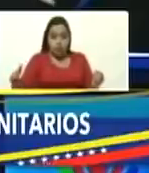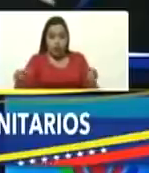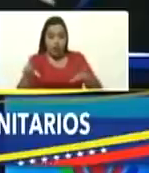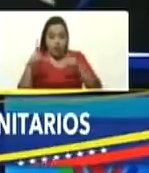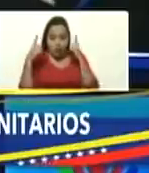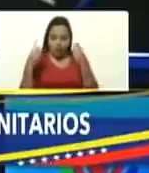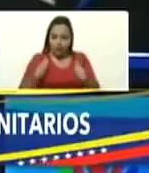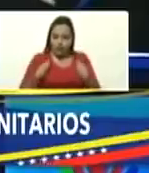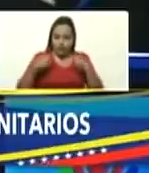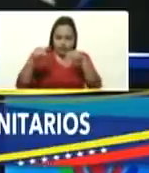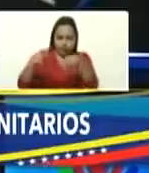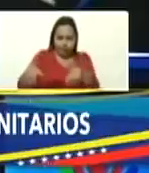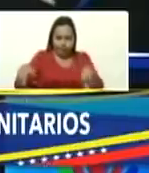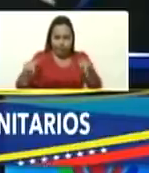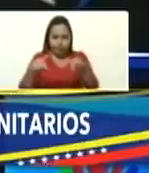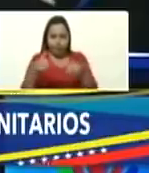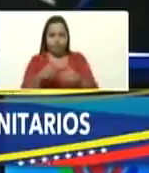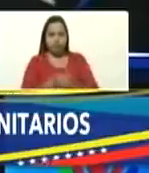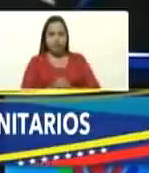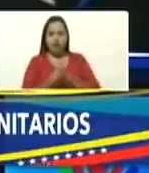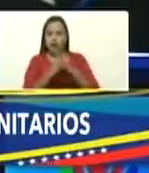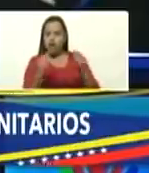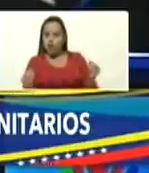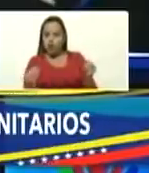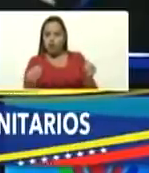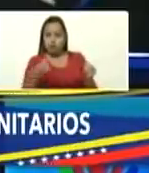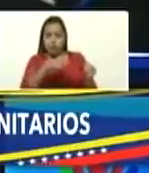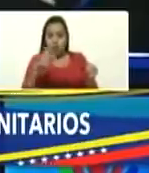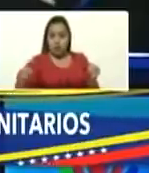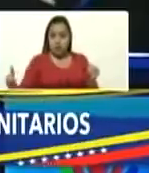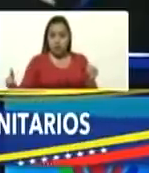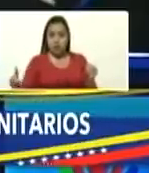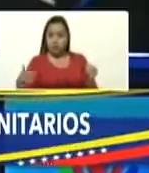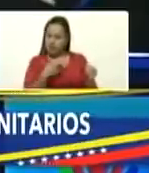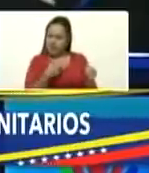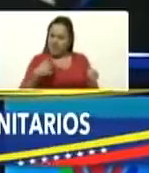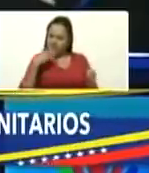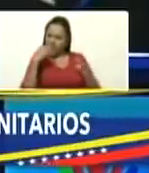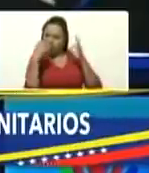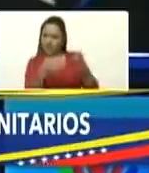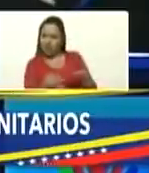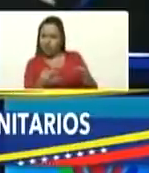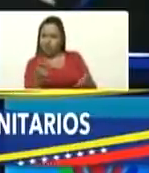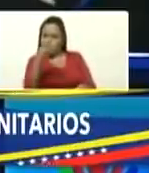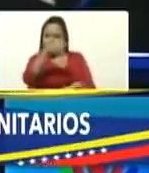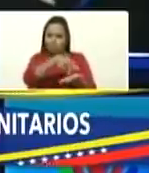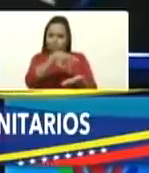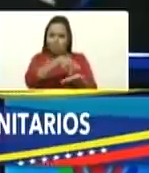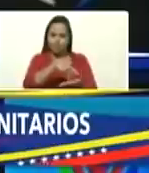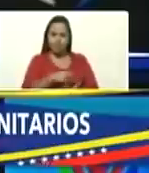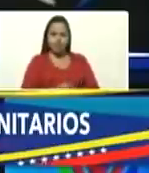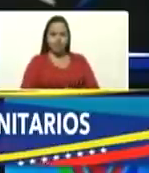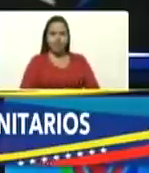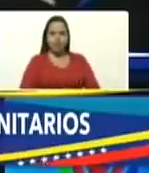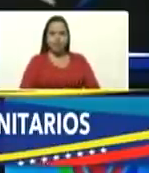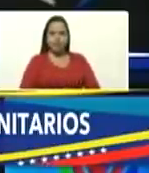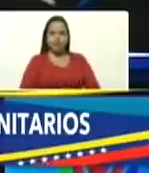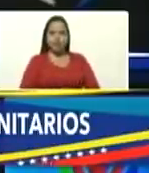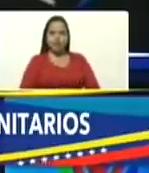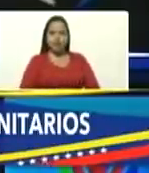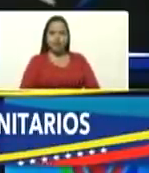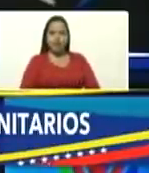o guaireña, de todo aquel compatriota que quiera de verdad involucrarse